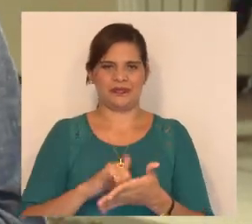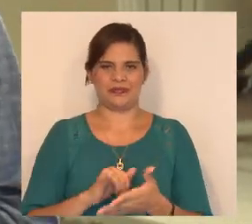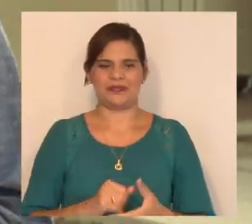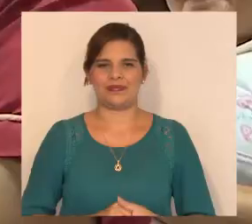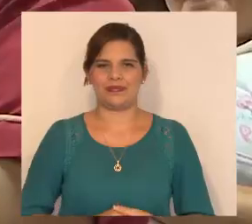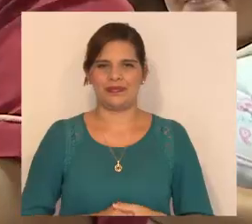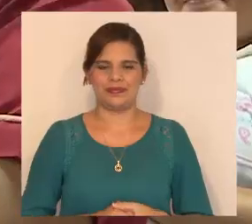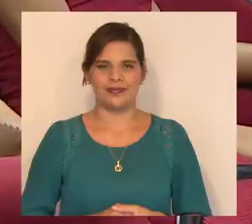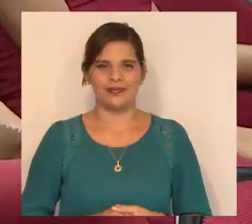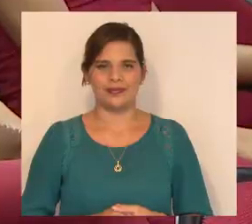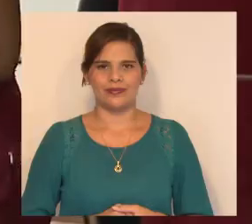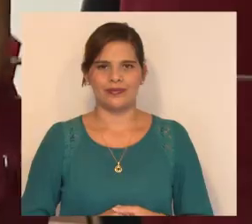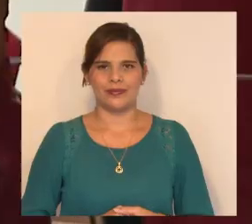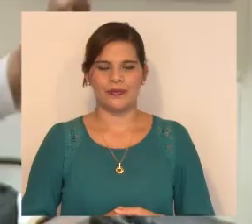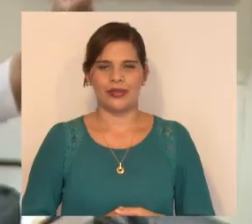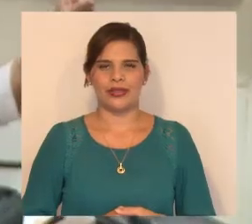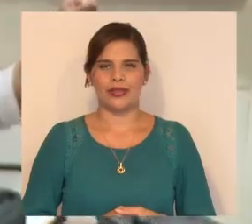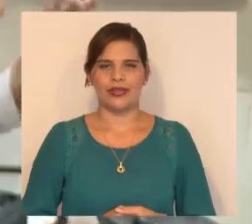prácticas profesionales.